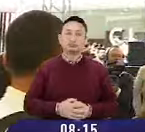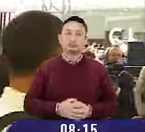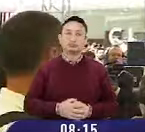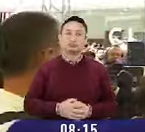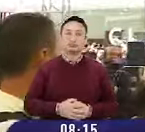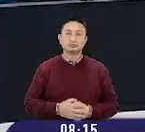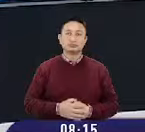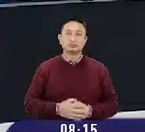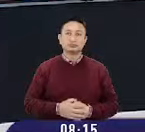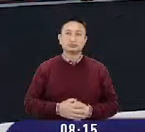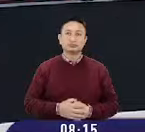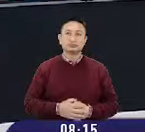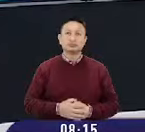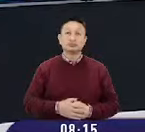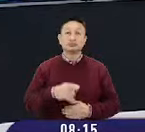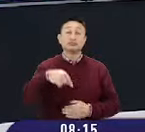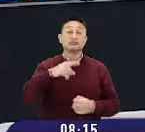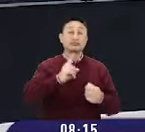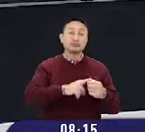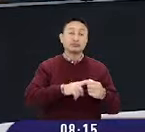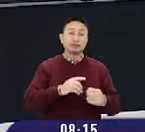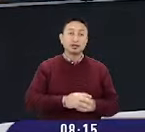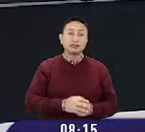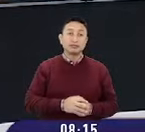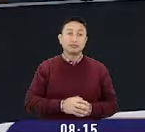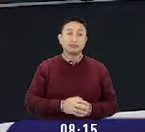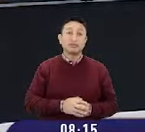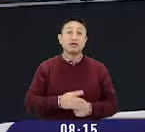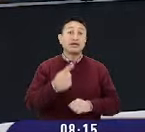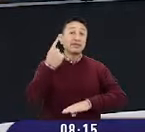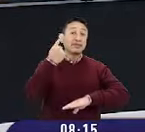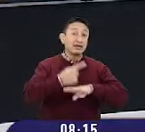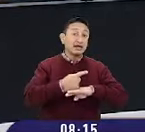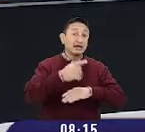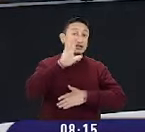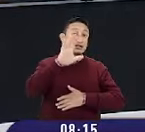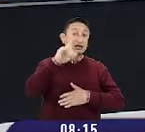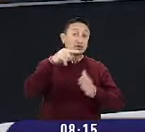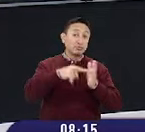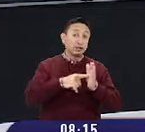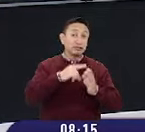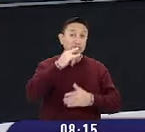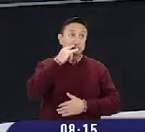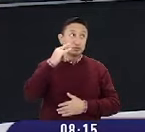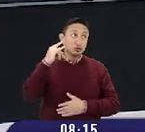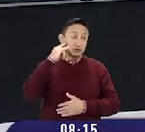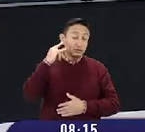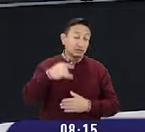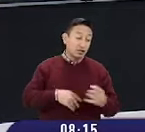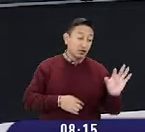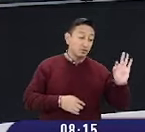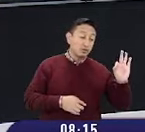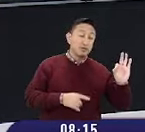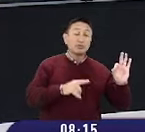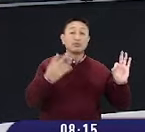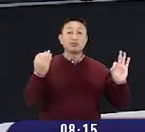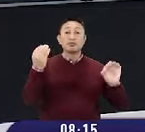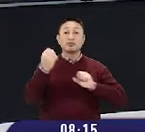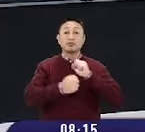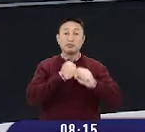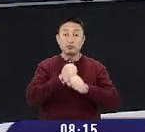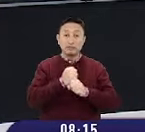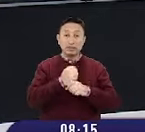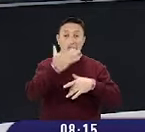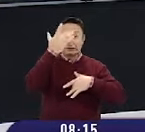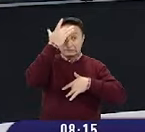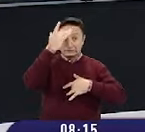Sabeli Carrera. En Quito por día son vacunados 5.000 niños y niñas entre 9 y 14 años contra el virus del papiloma